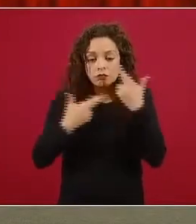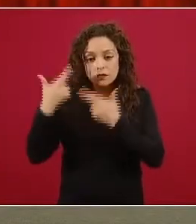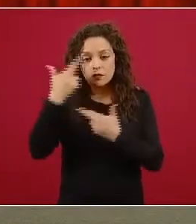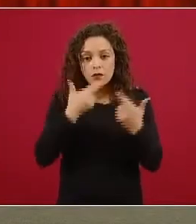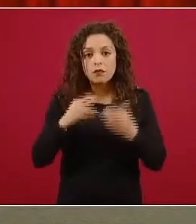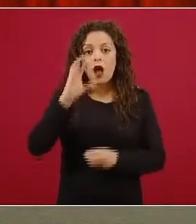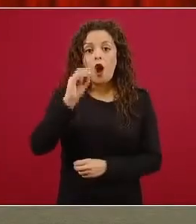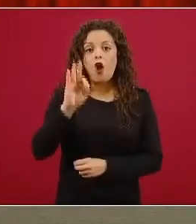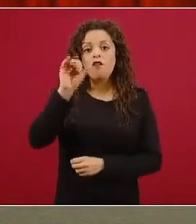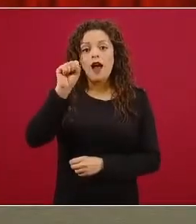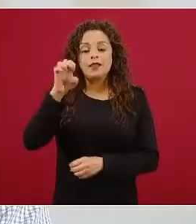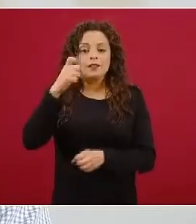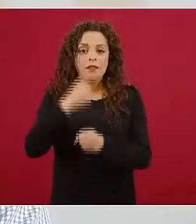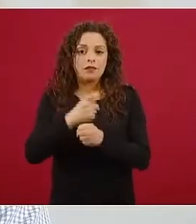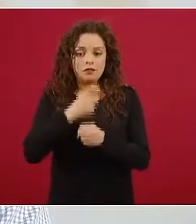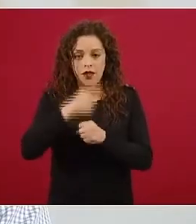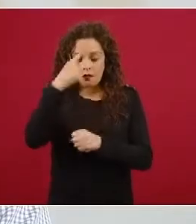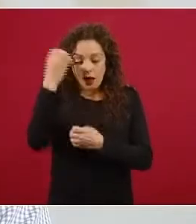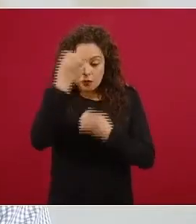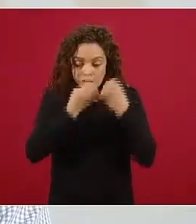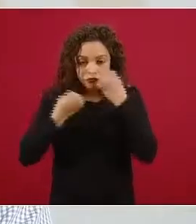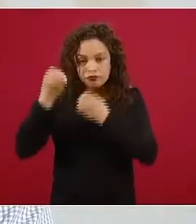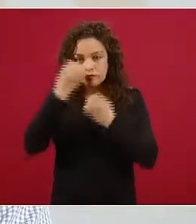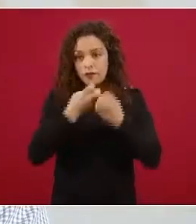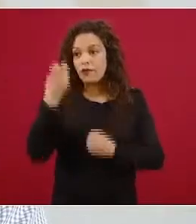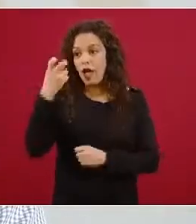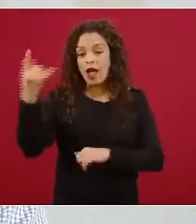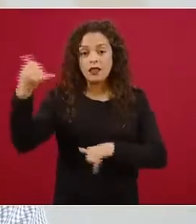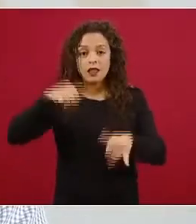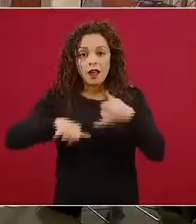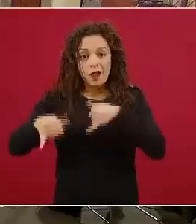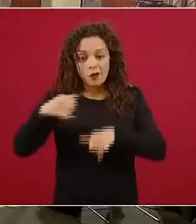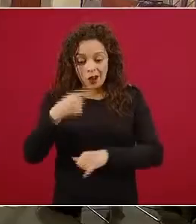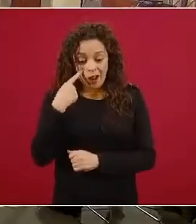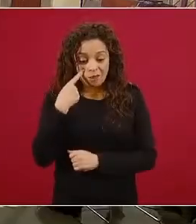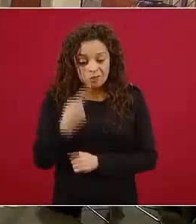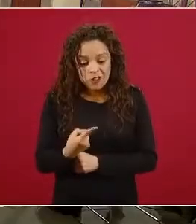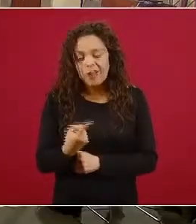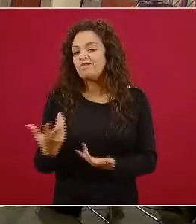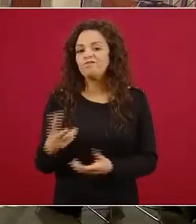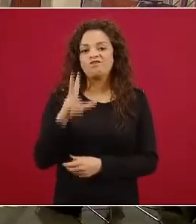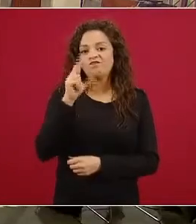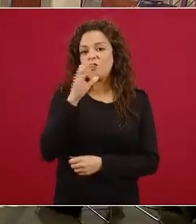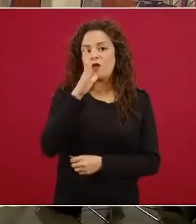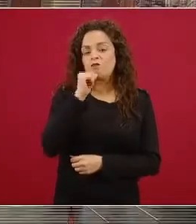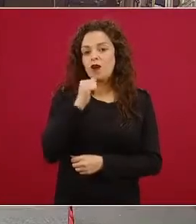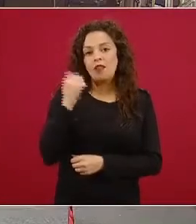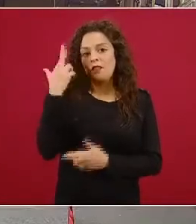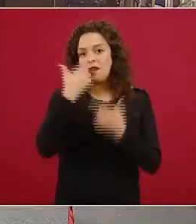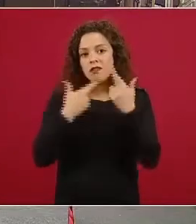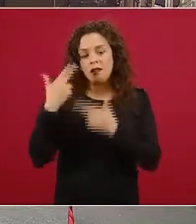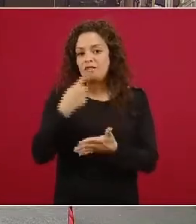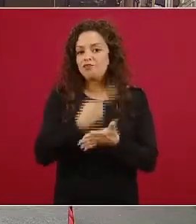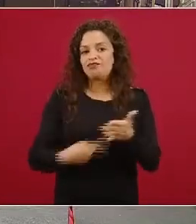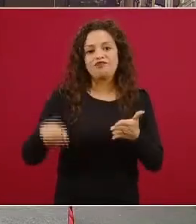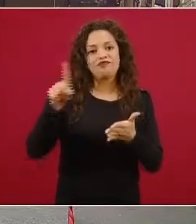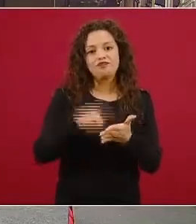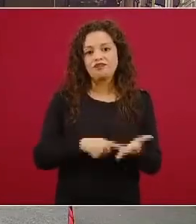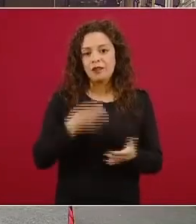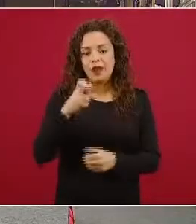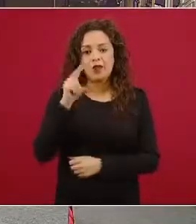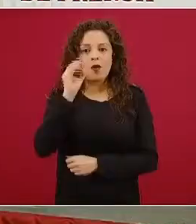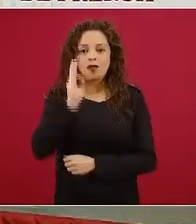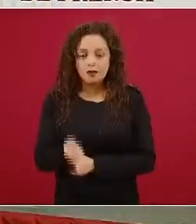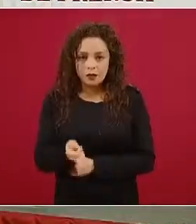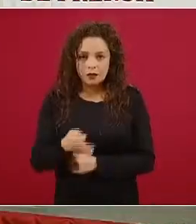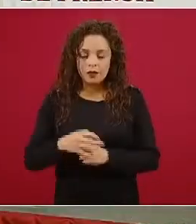analítica, que finalmente al laboratorio lo lleva o a rechazar la muestra y por lo tanto ya no puede entrar, o en su momento